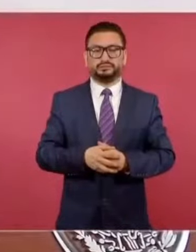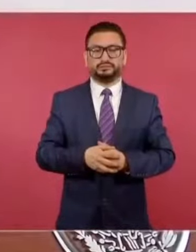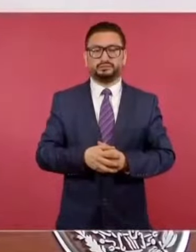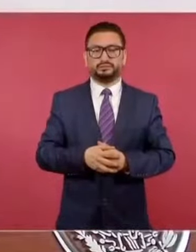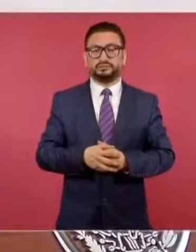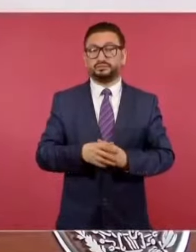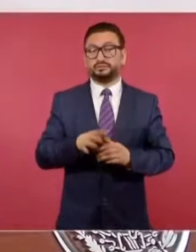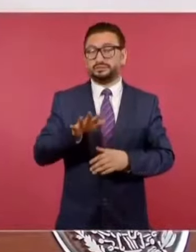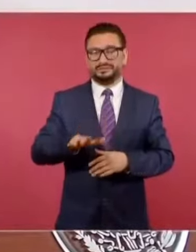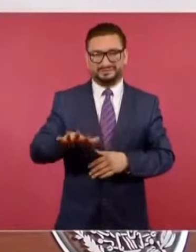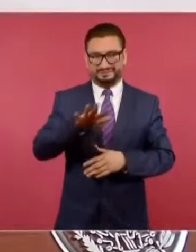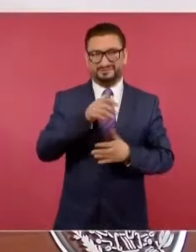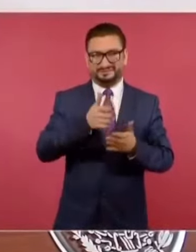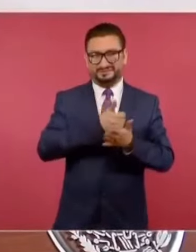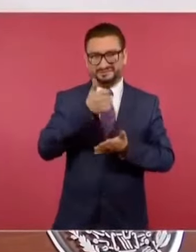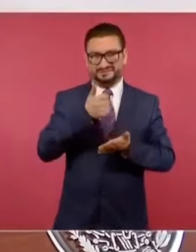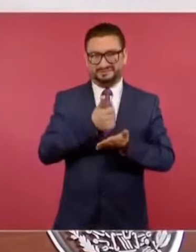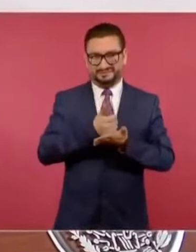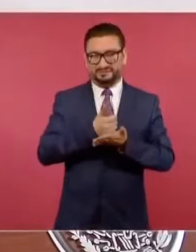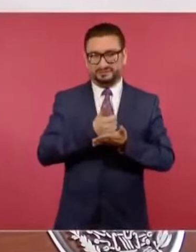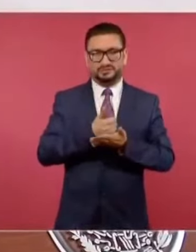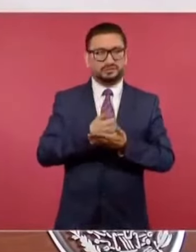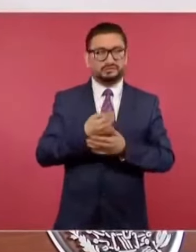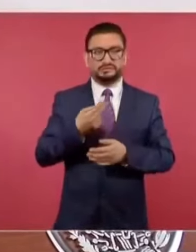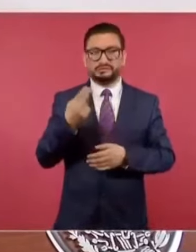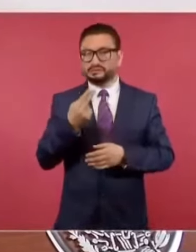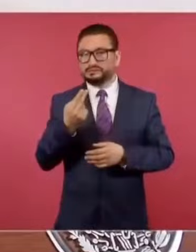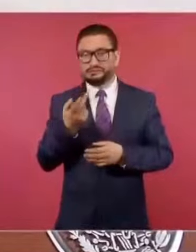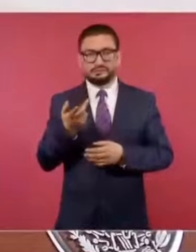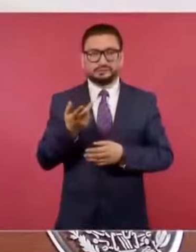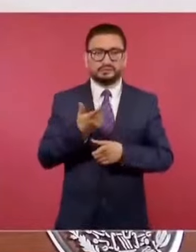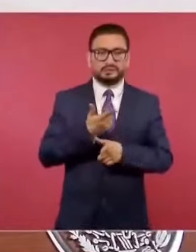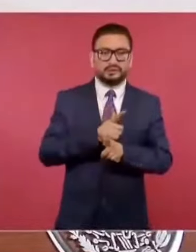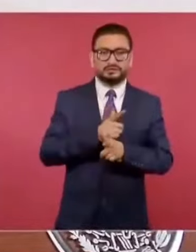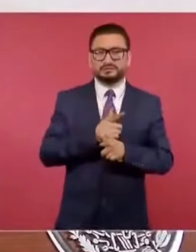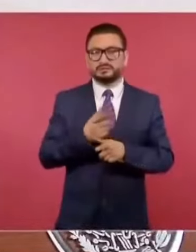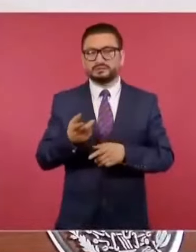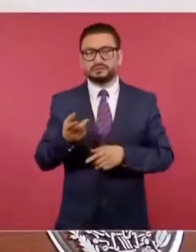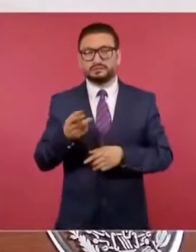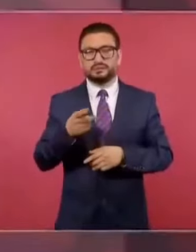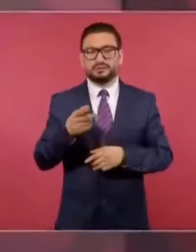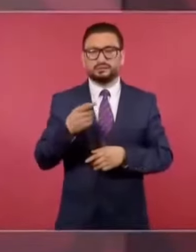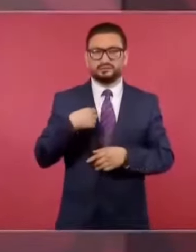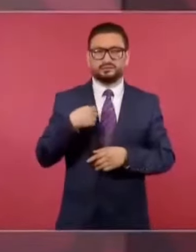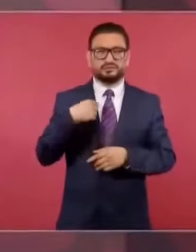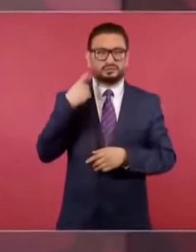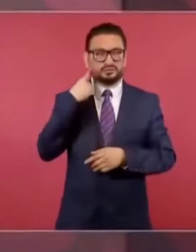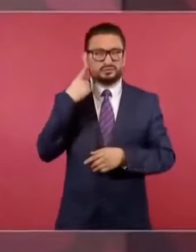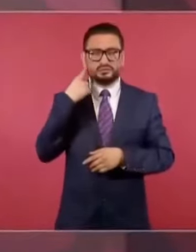en la ciudad, que van escuchando. Hace 3 días me pasó algo,